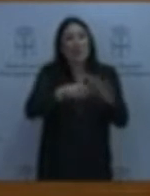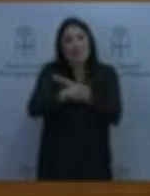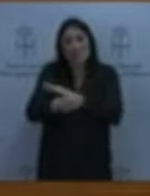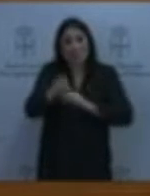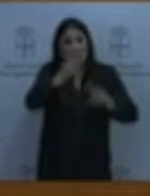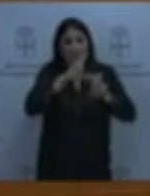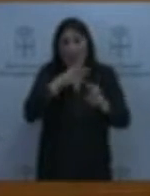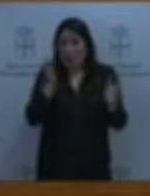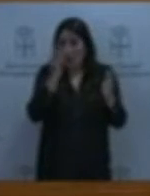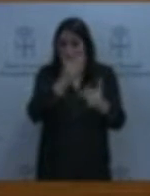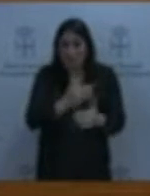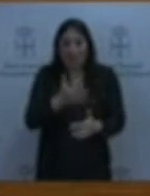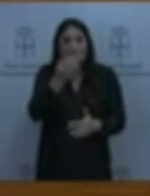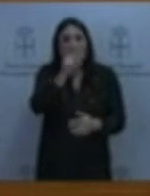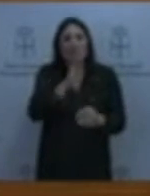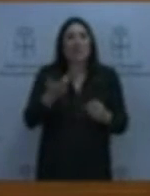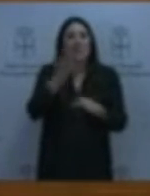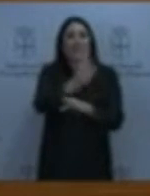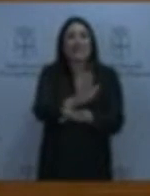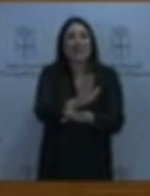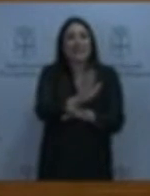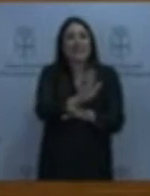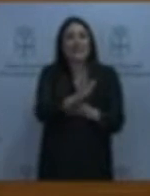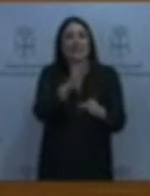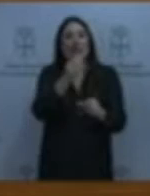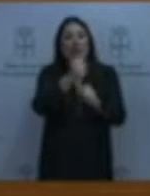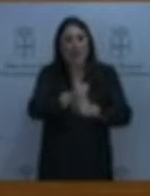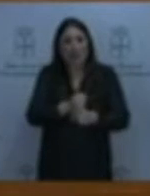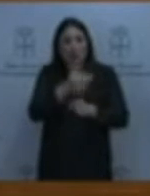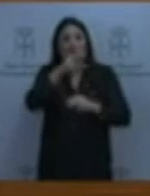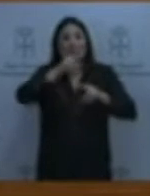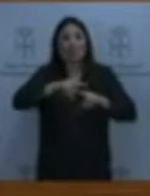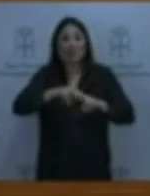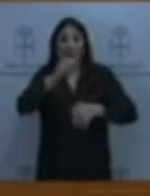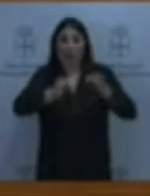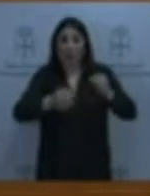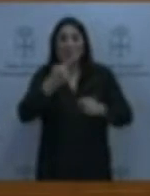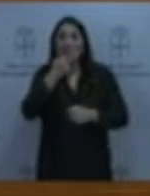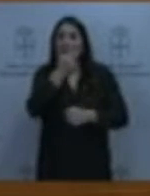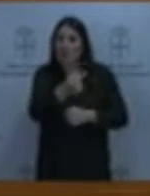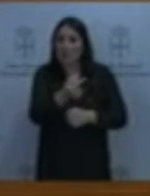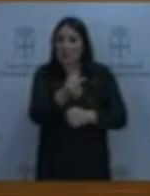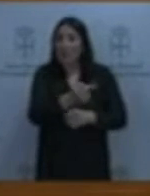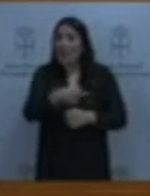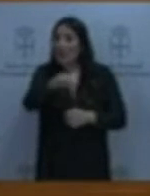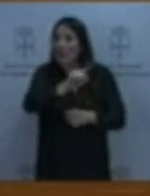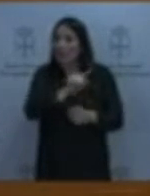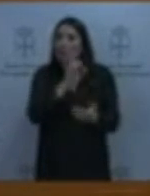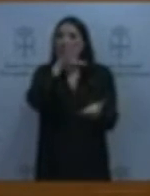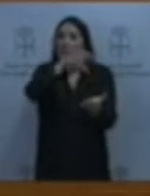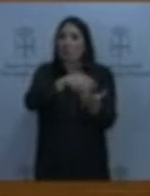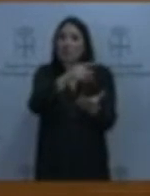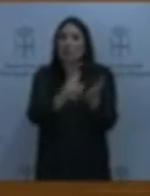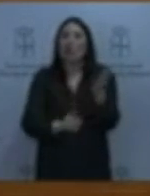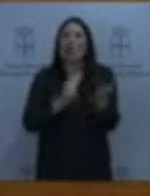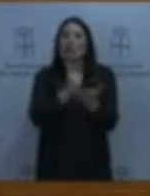los representantes legales de Cajastur y el Principado dejaron claro en el juicio que no tenían previsto volver a apostar por el centro, con independencia